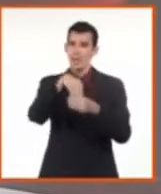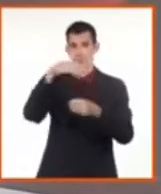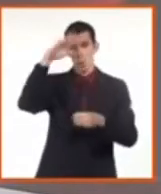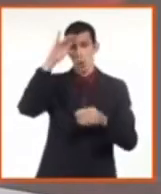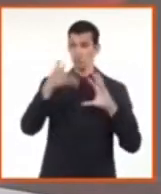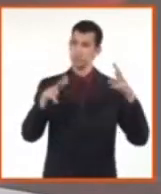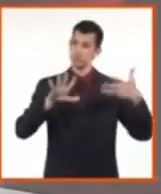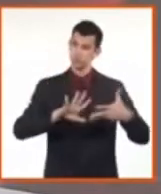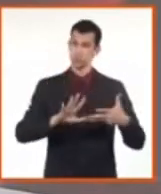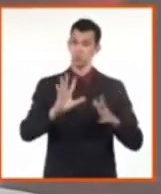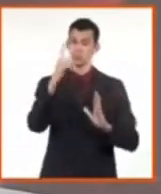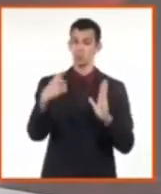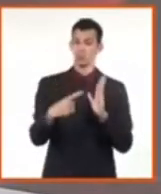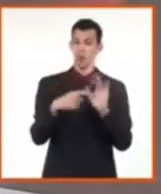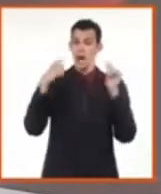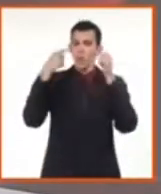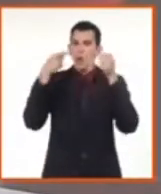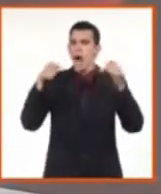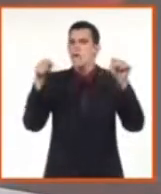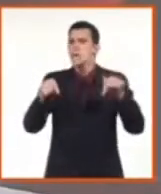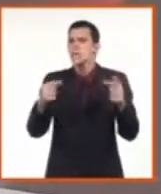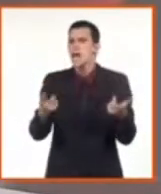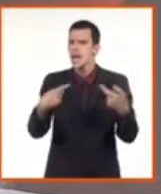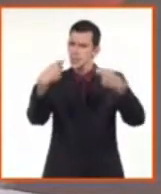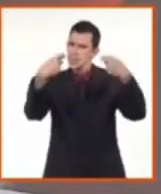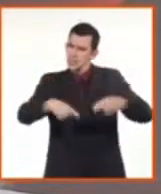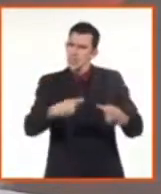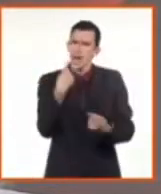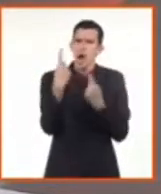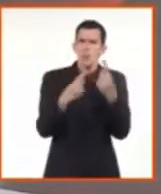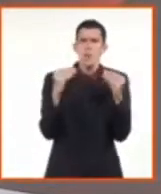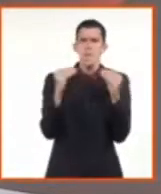que son algunas de las medidas que hoy vamos a informar aquí